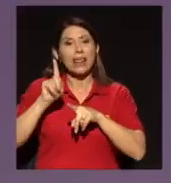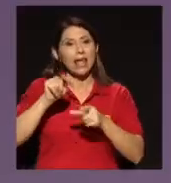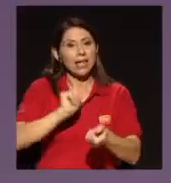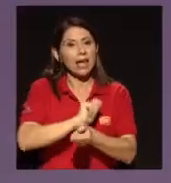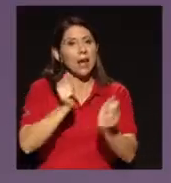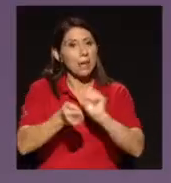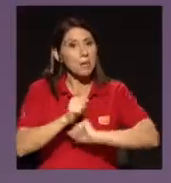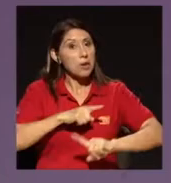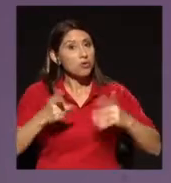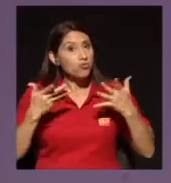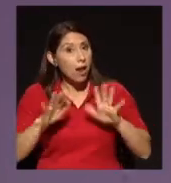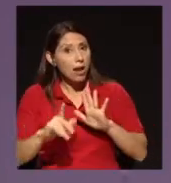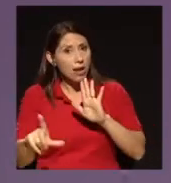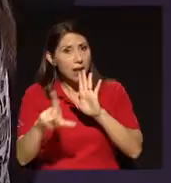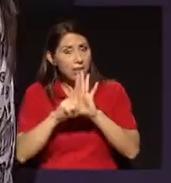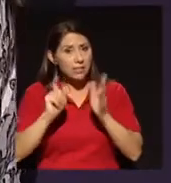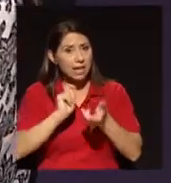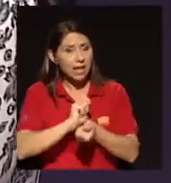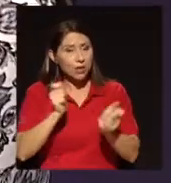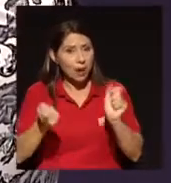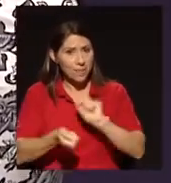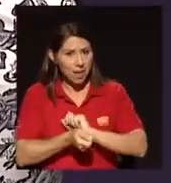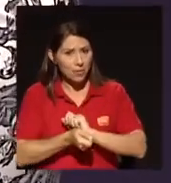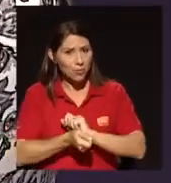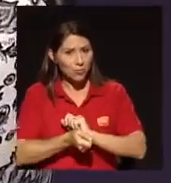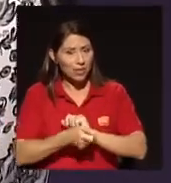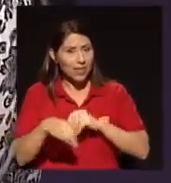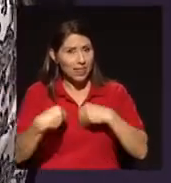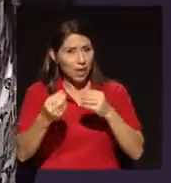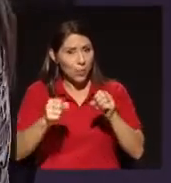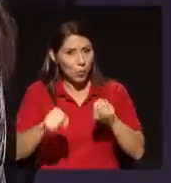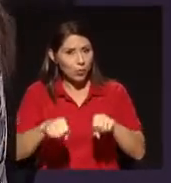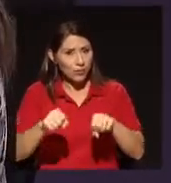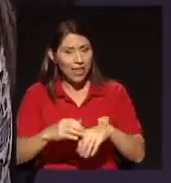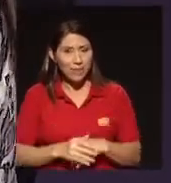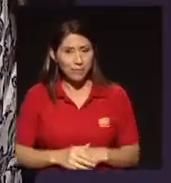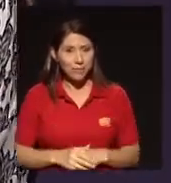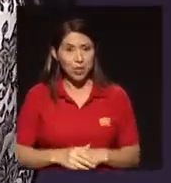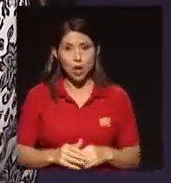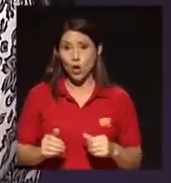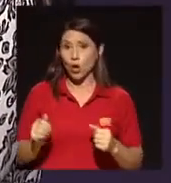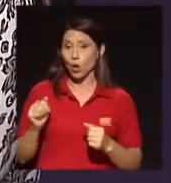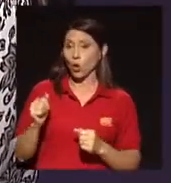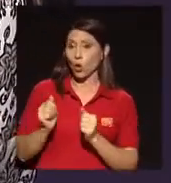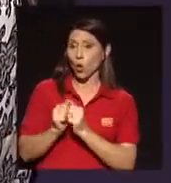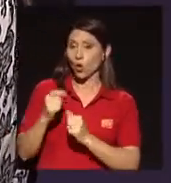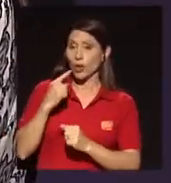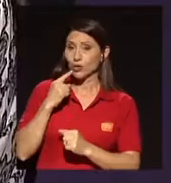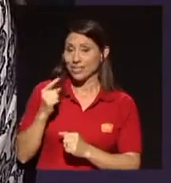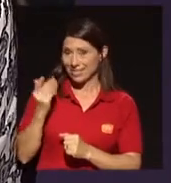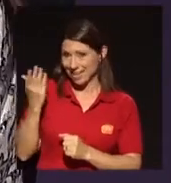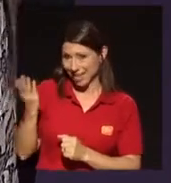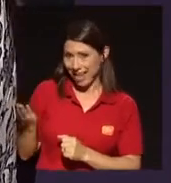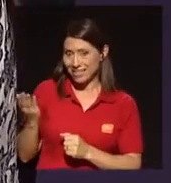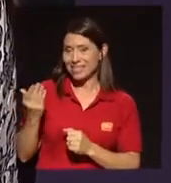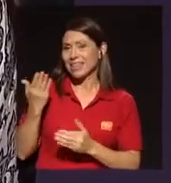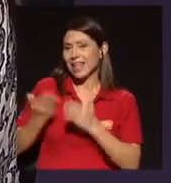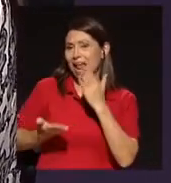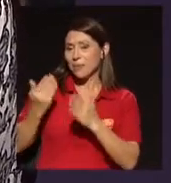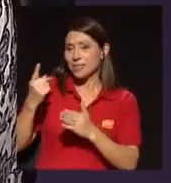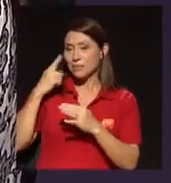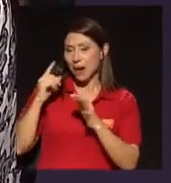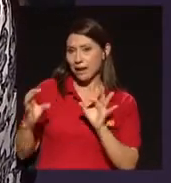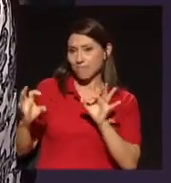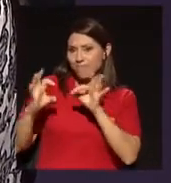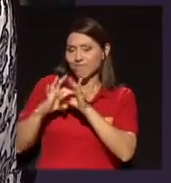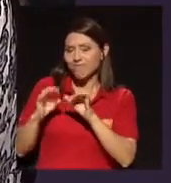cambiando. Hay leyes que han generado esa posibilidad. Sí, con eso que nos dice Nancy, Ana, tal vez para darle la